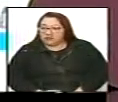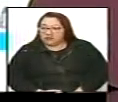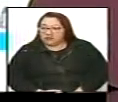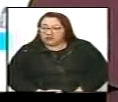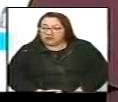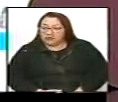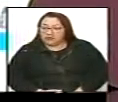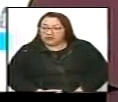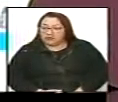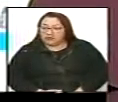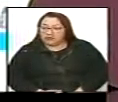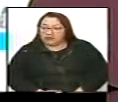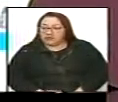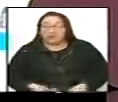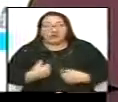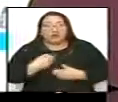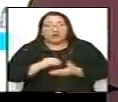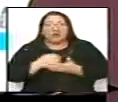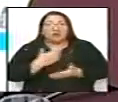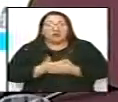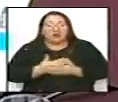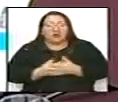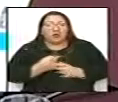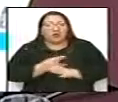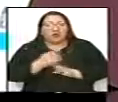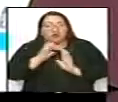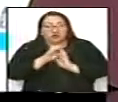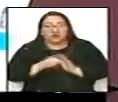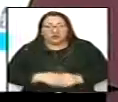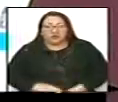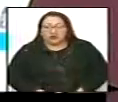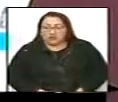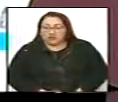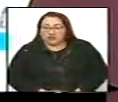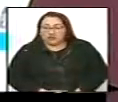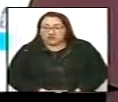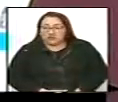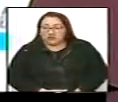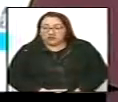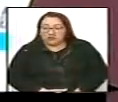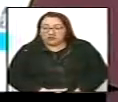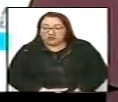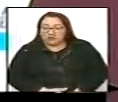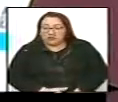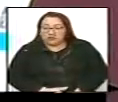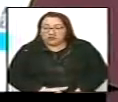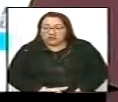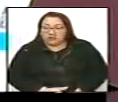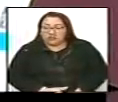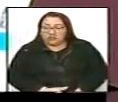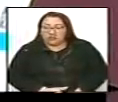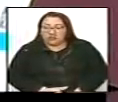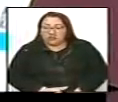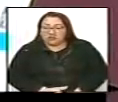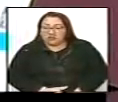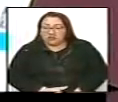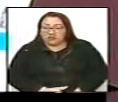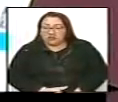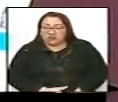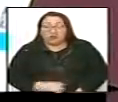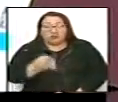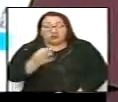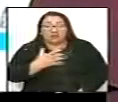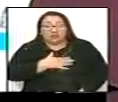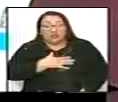prueba en este tipo de acusaciones constitucionales contra el fiscal Chavarri. Y es lamentable, señor